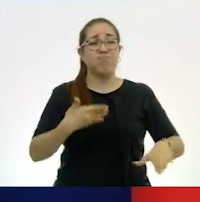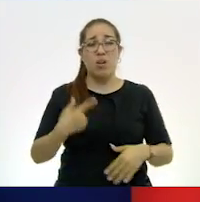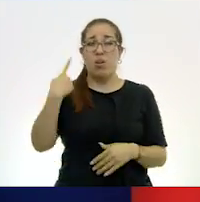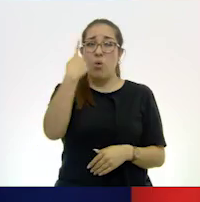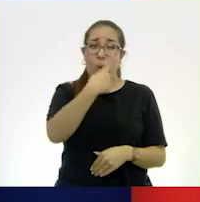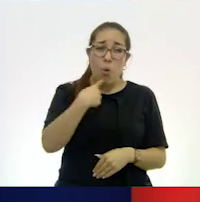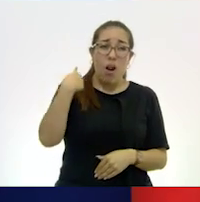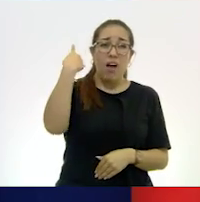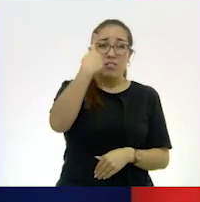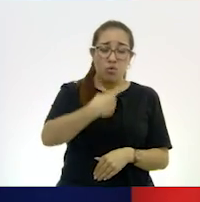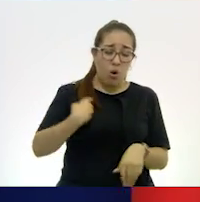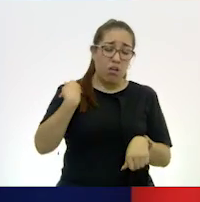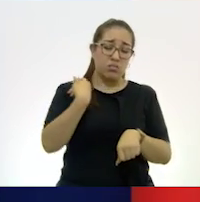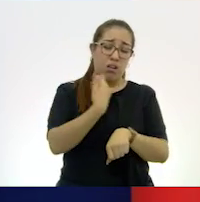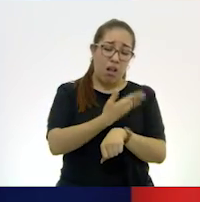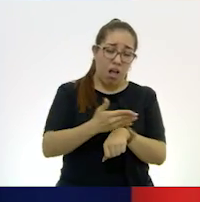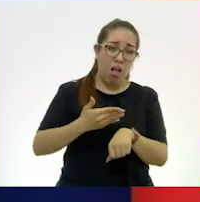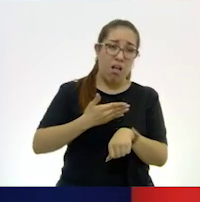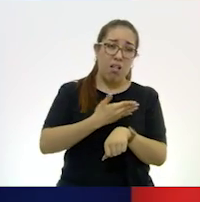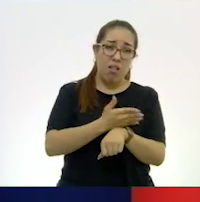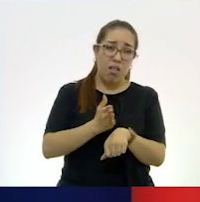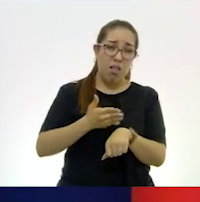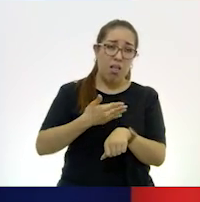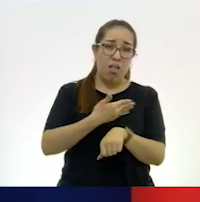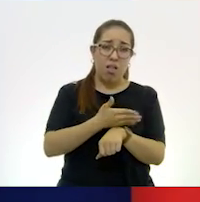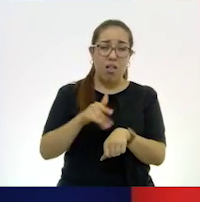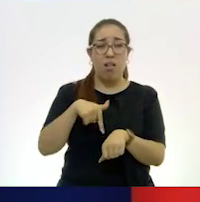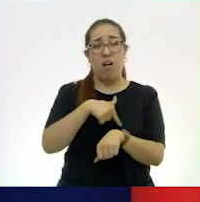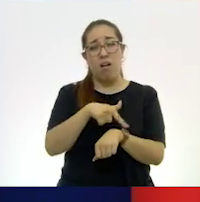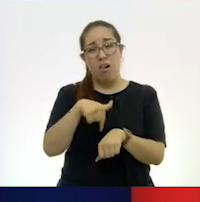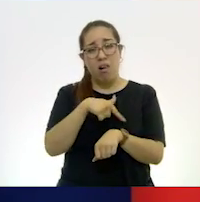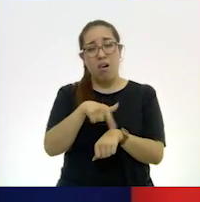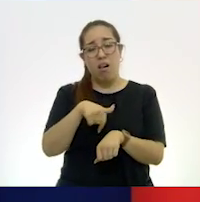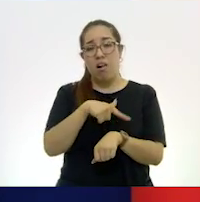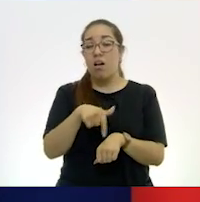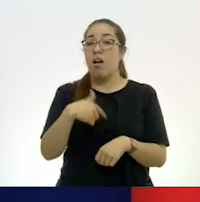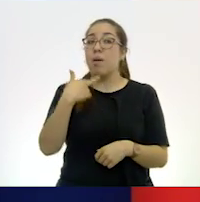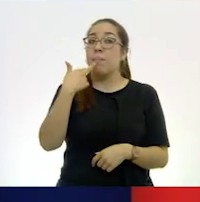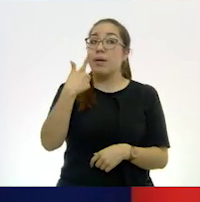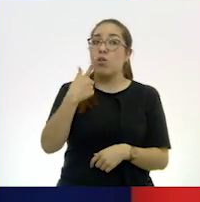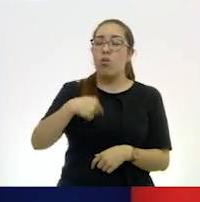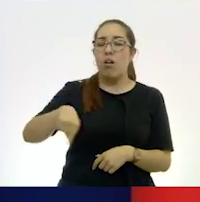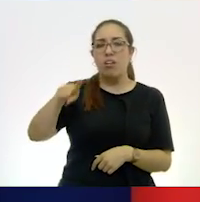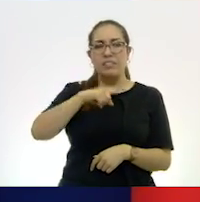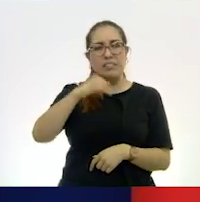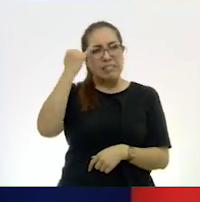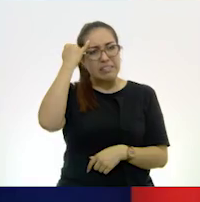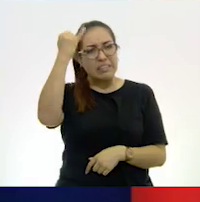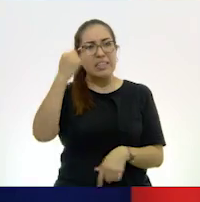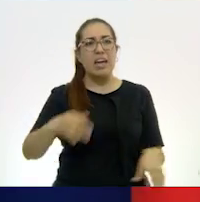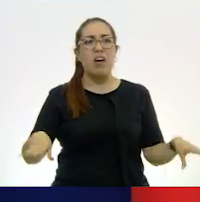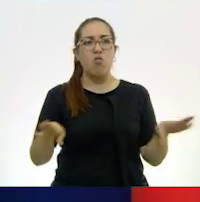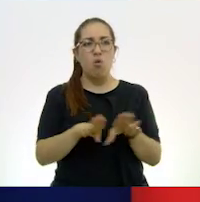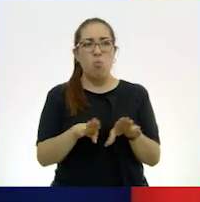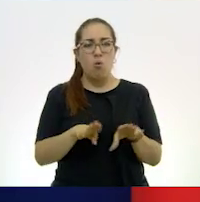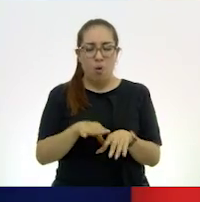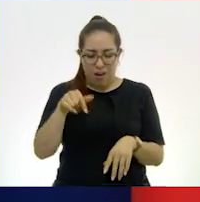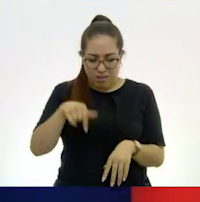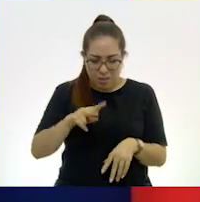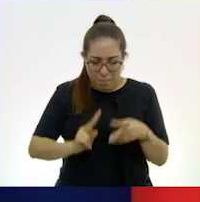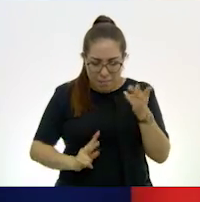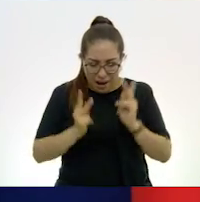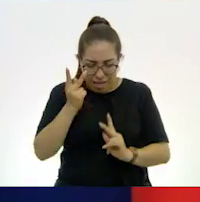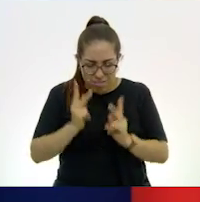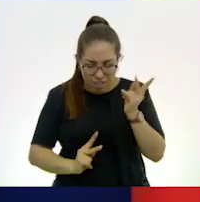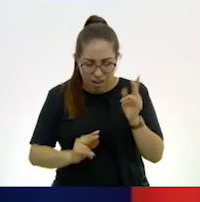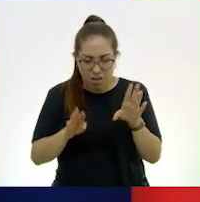algún centro de salud. Esta situación los obligó a experimentar sus propios remedios medicinales